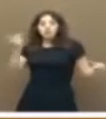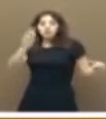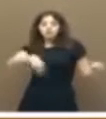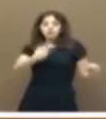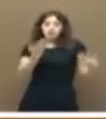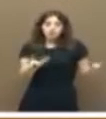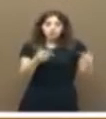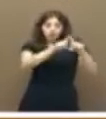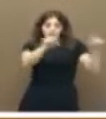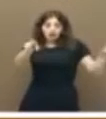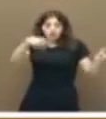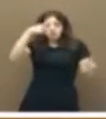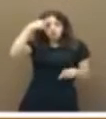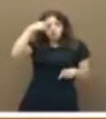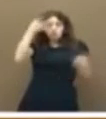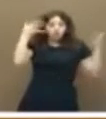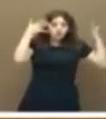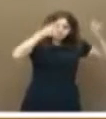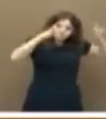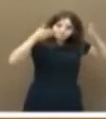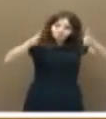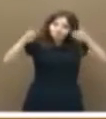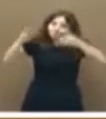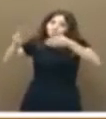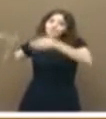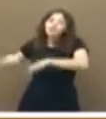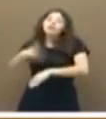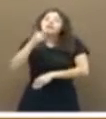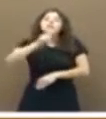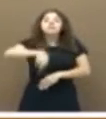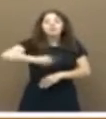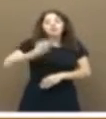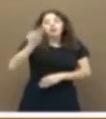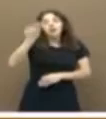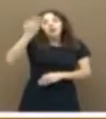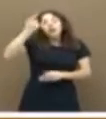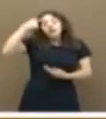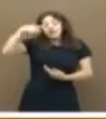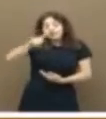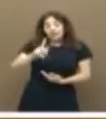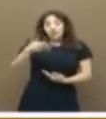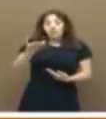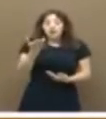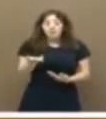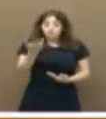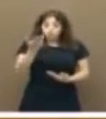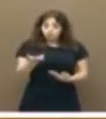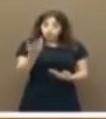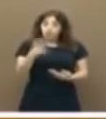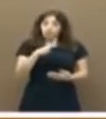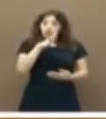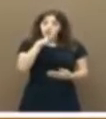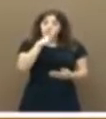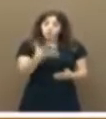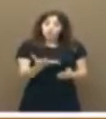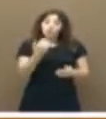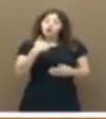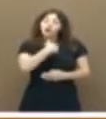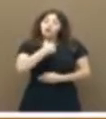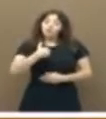empresas culturales. Y es consciente del importante papel de las instituciones para la conservación y el mantenimiento de nuestro